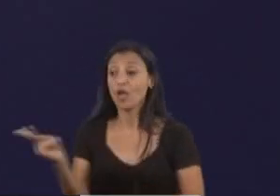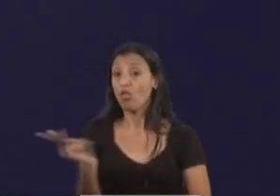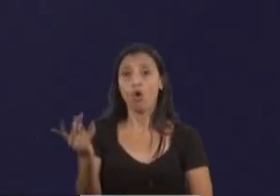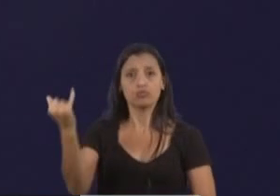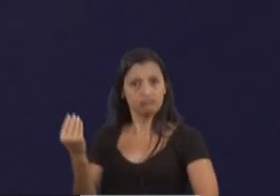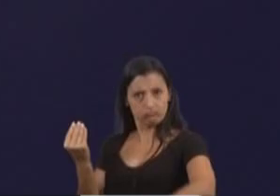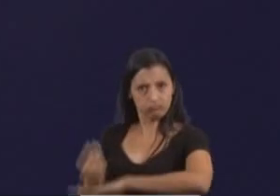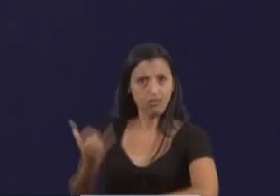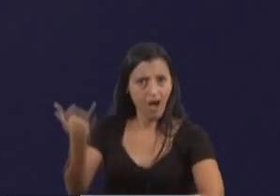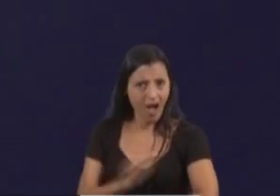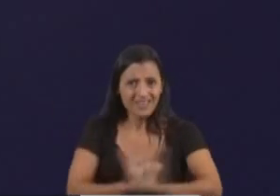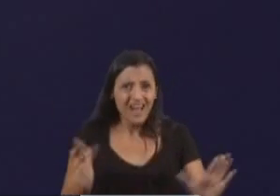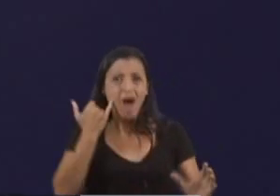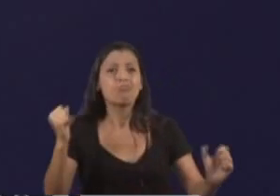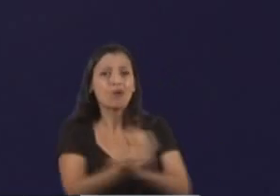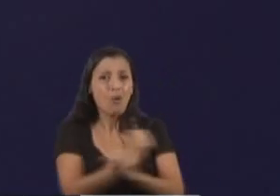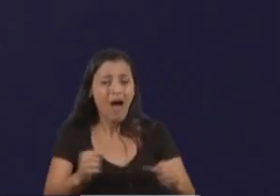tener dictamen, así que